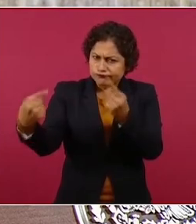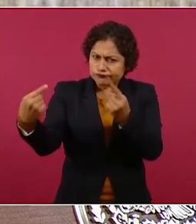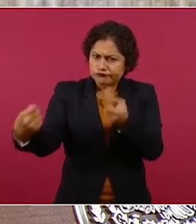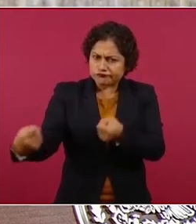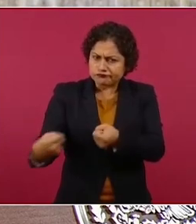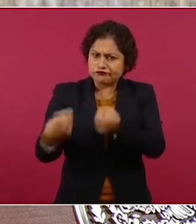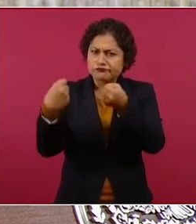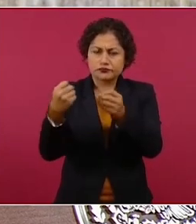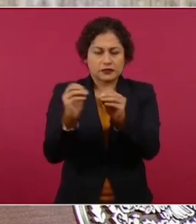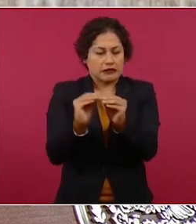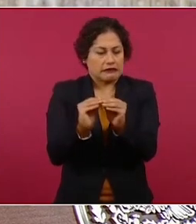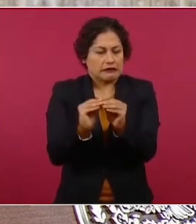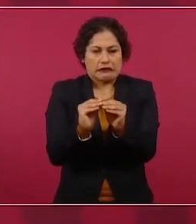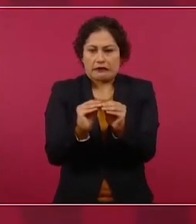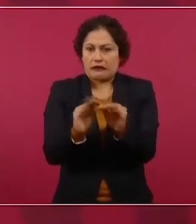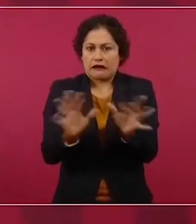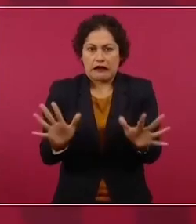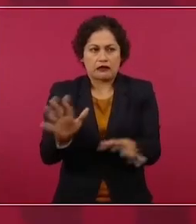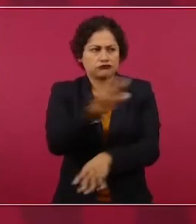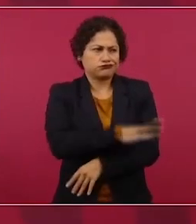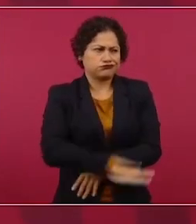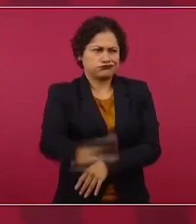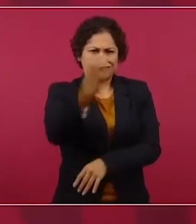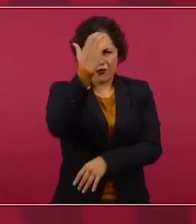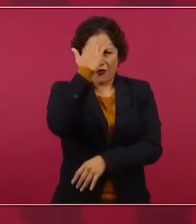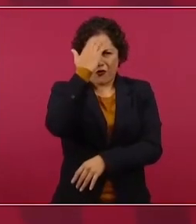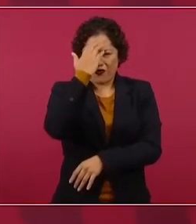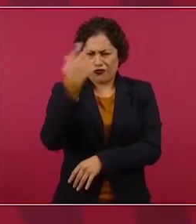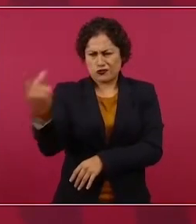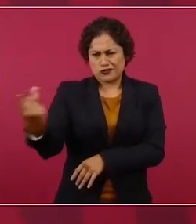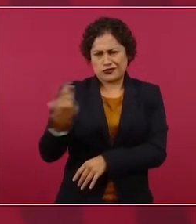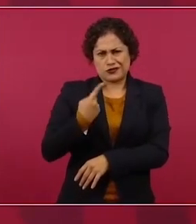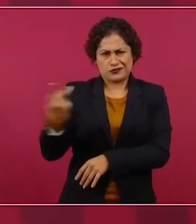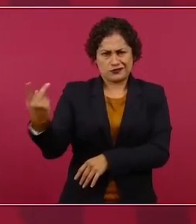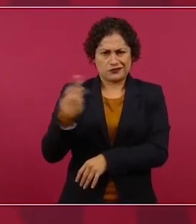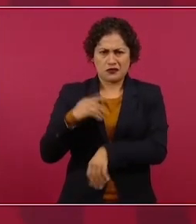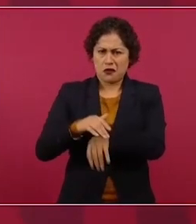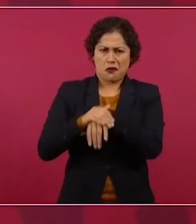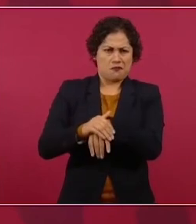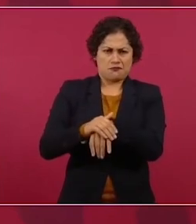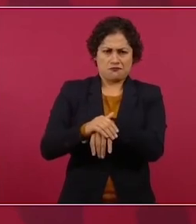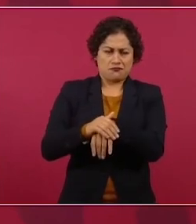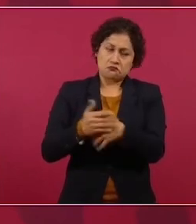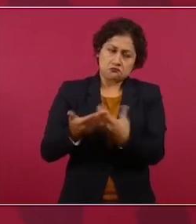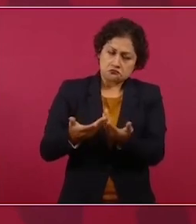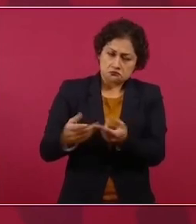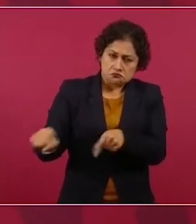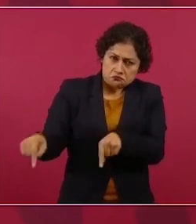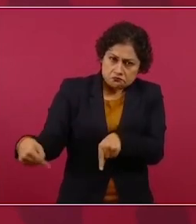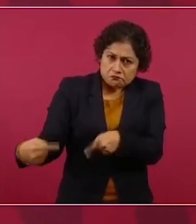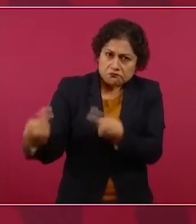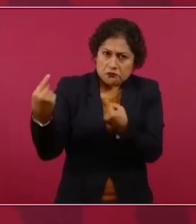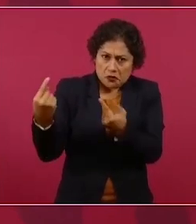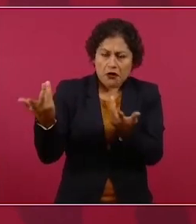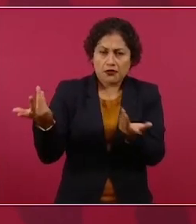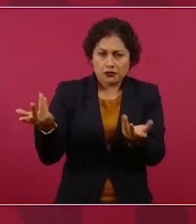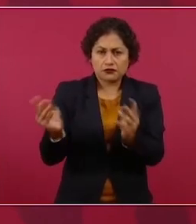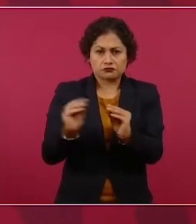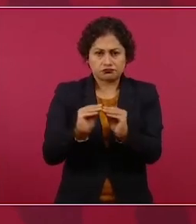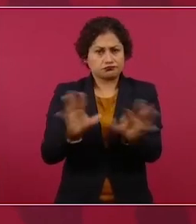notorias, son de dominio público, las vamos a seguir teniendo, pero es